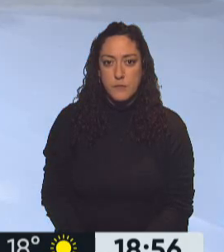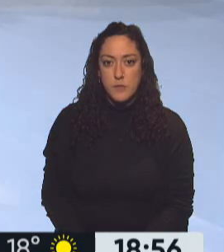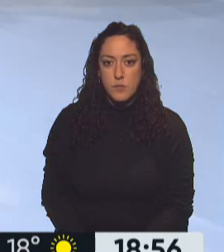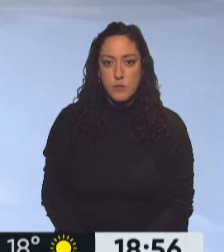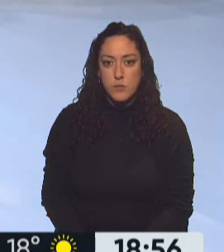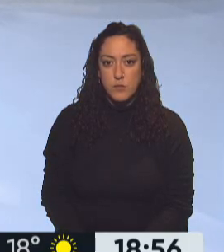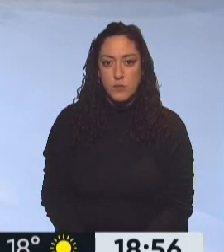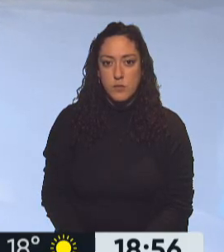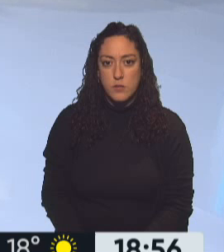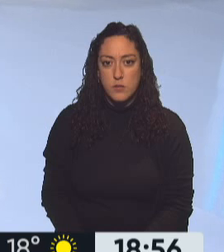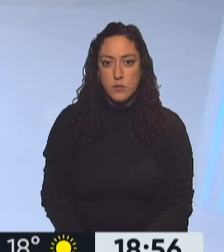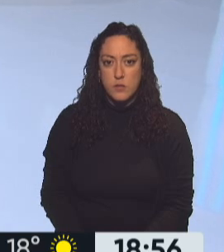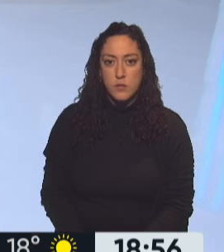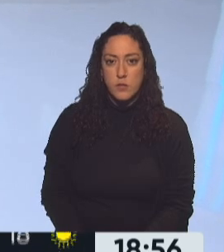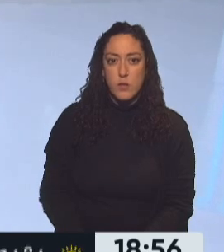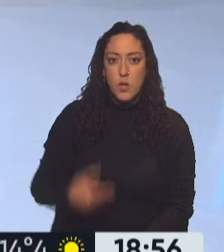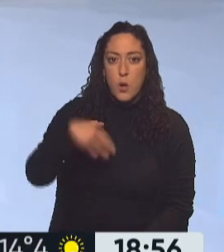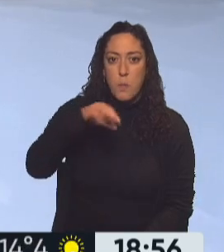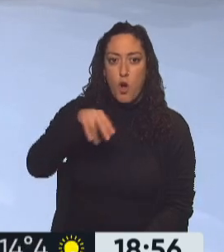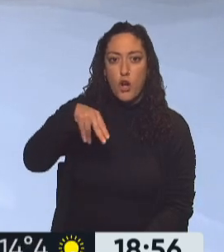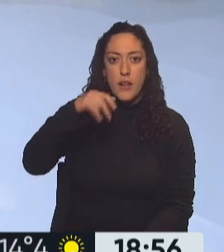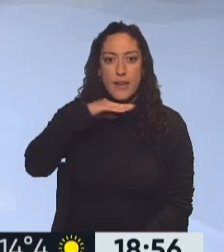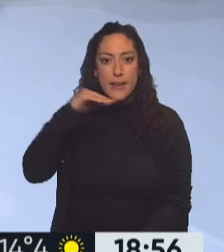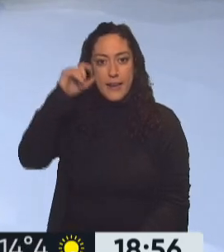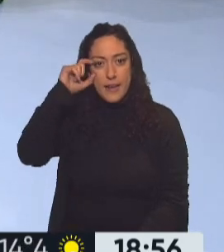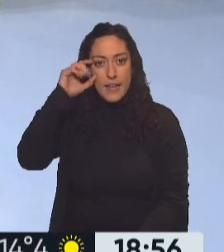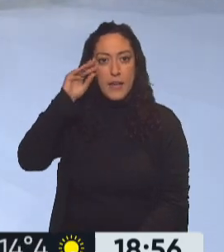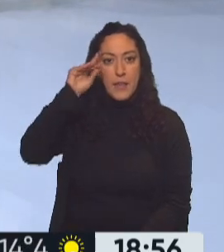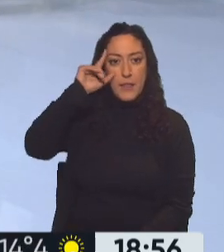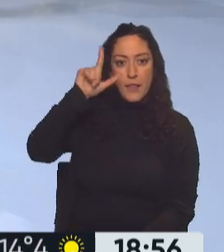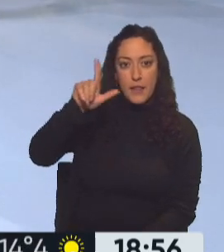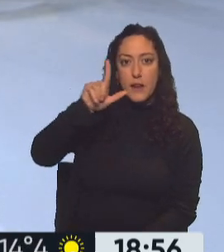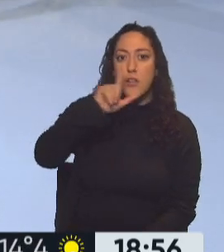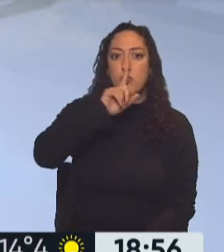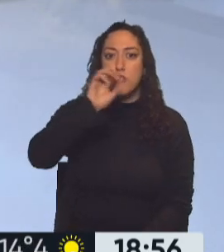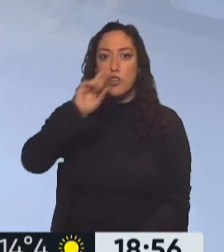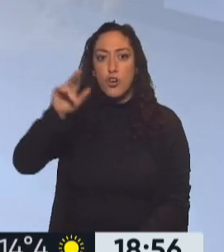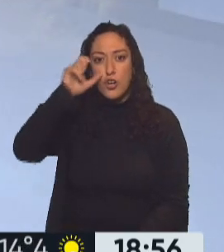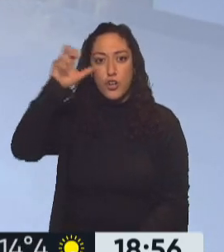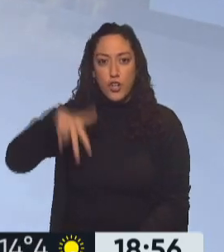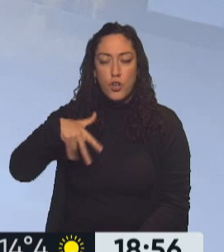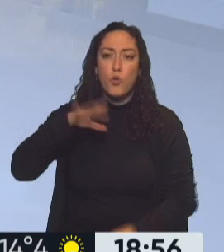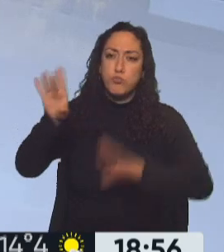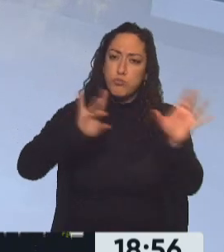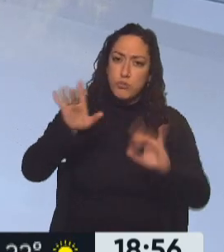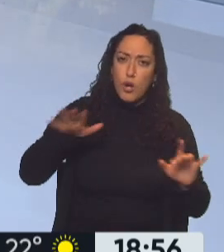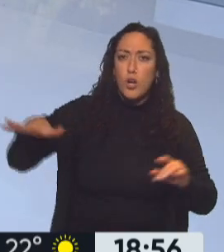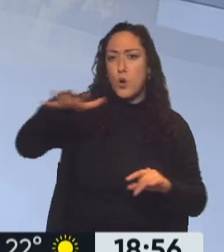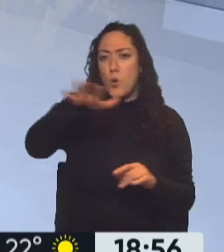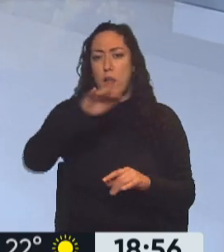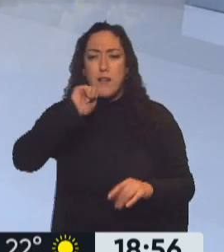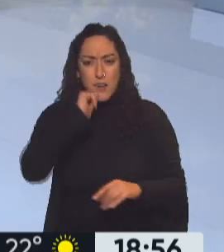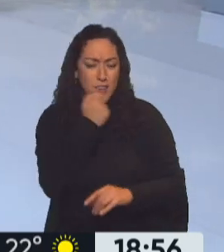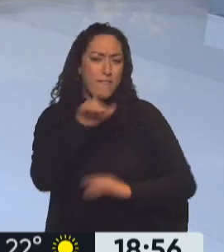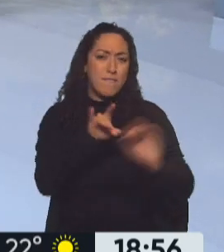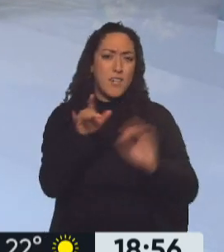Monje del Torreón, claro. Opciones, bueno, opciones del fin de semana, mirá. Qué lindo. ¿Cuántos lugares para elegir, no? Qué lindo, sí. Mirá, no sé, Cataratas.